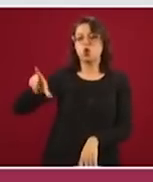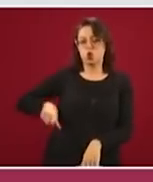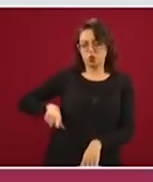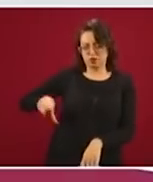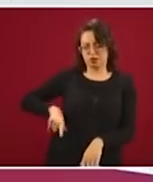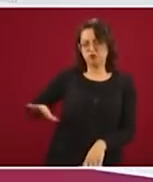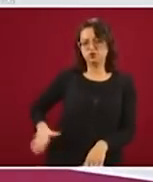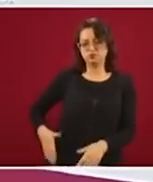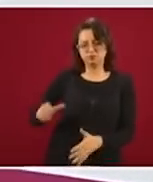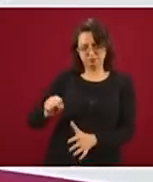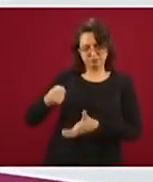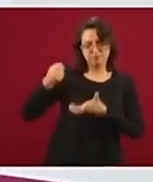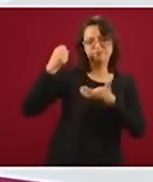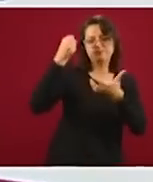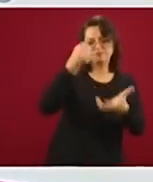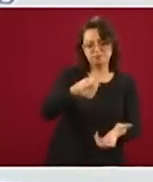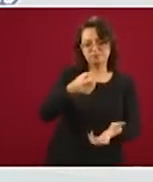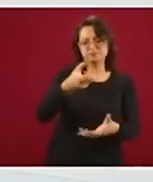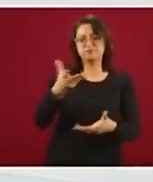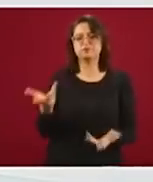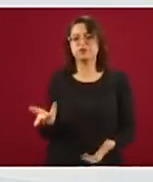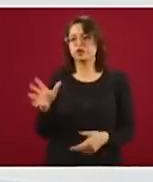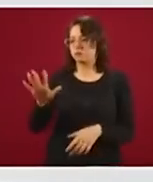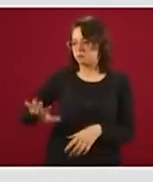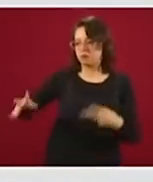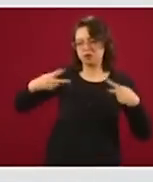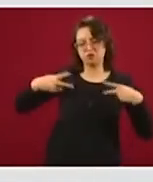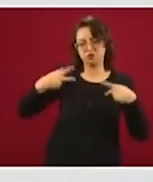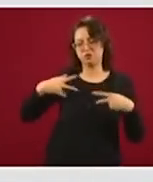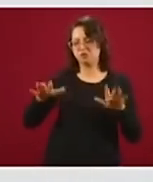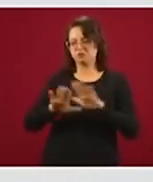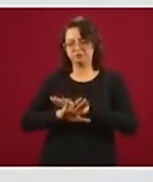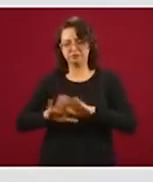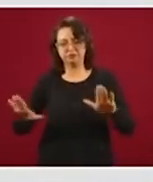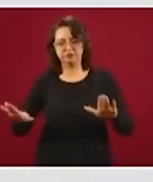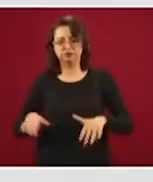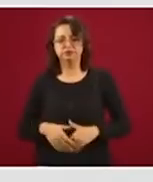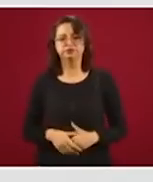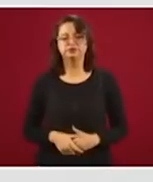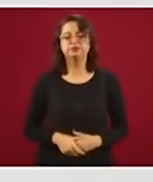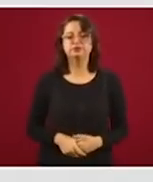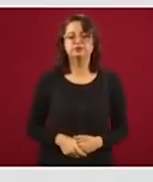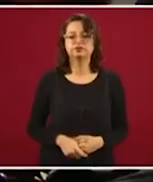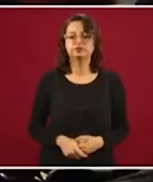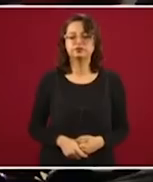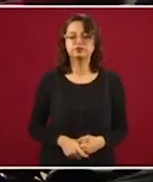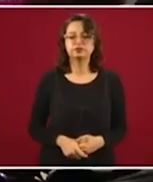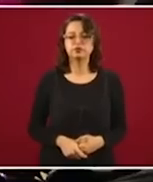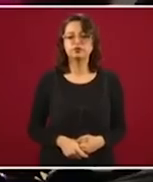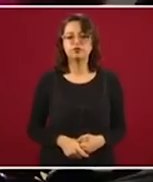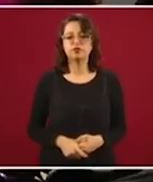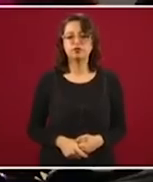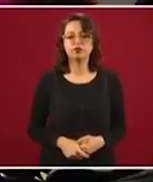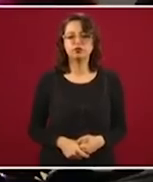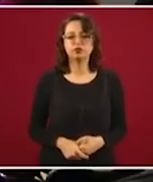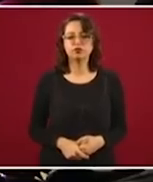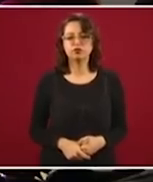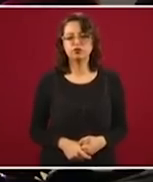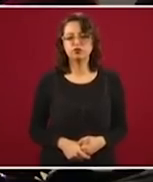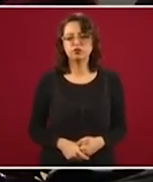cuotas de recuperación.